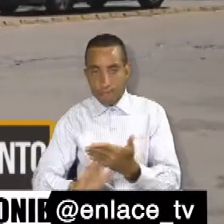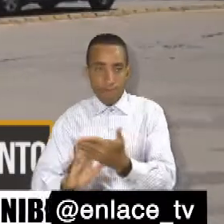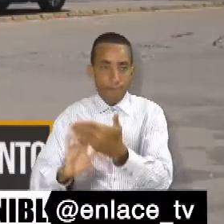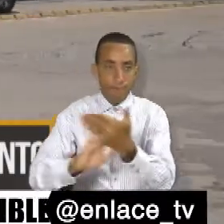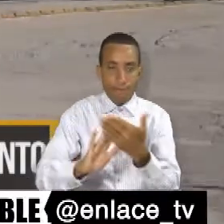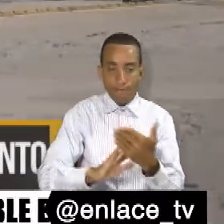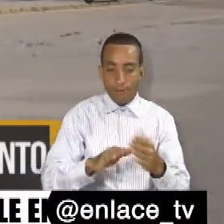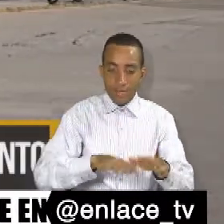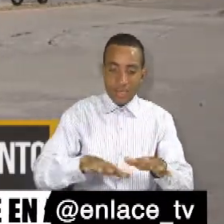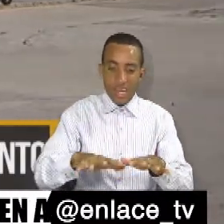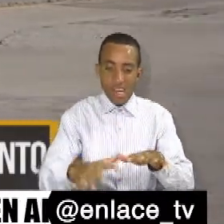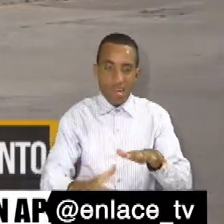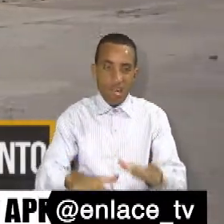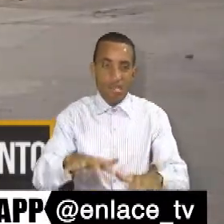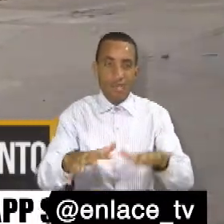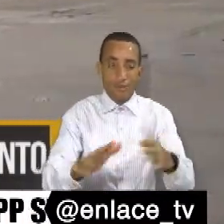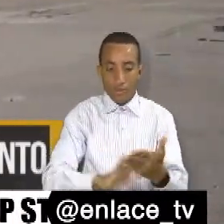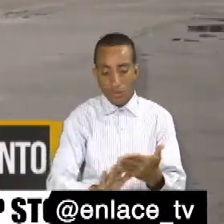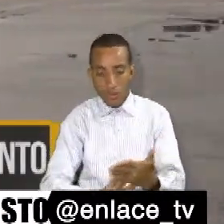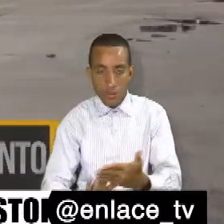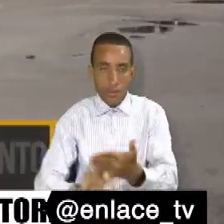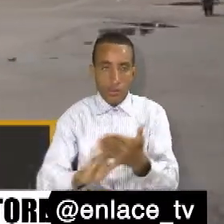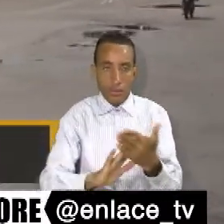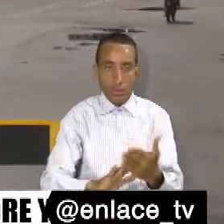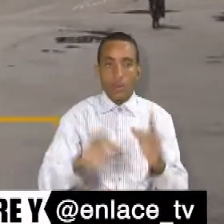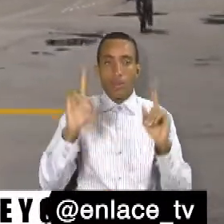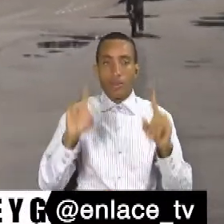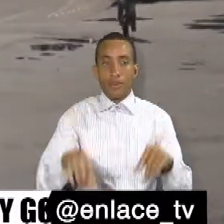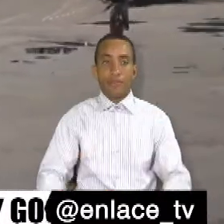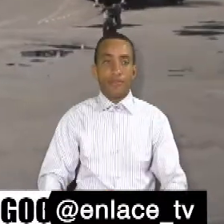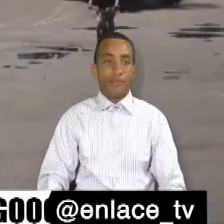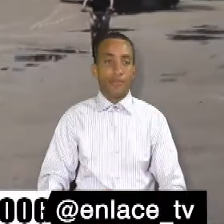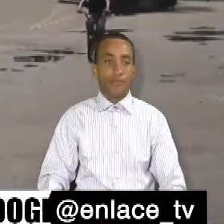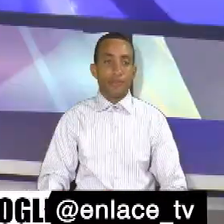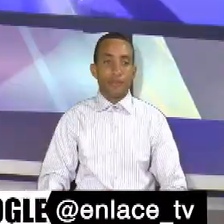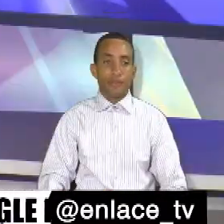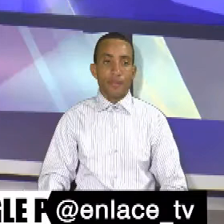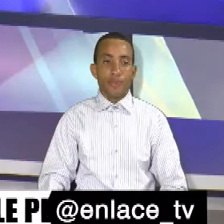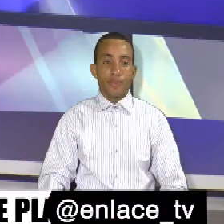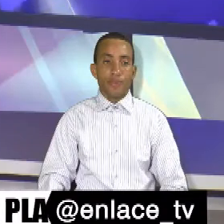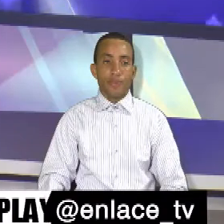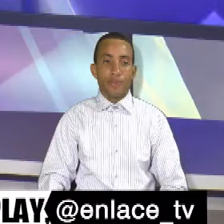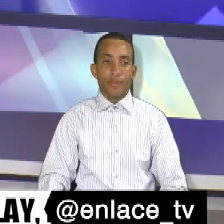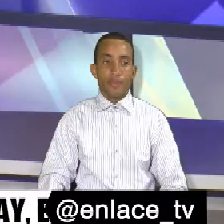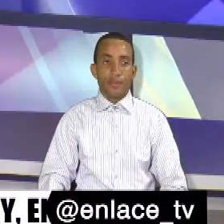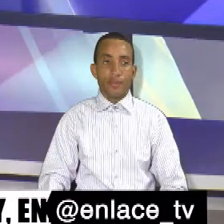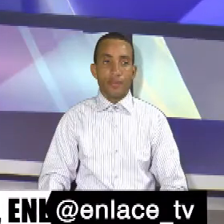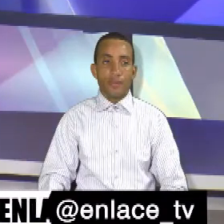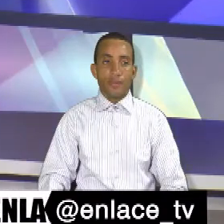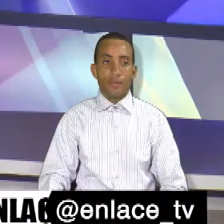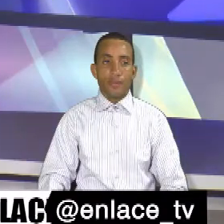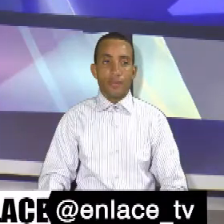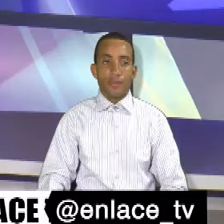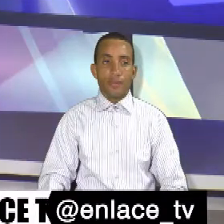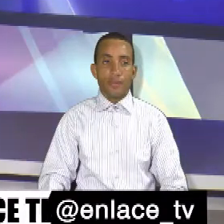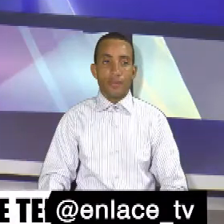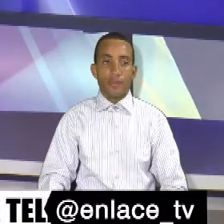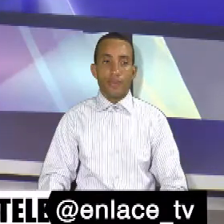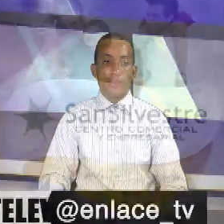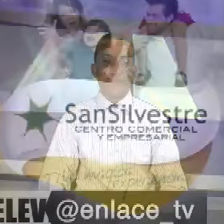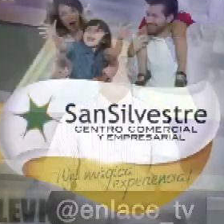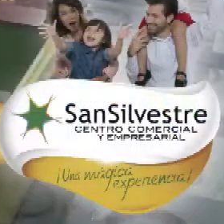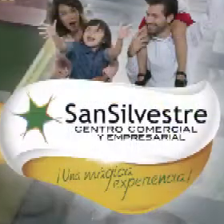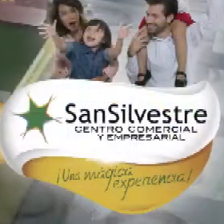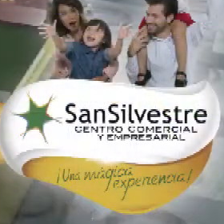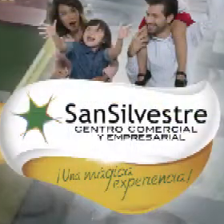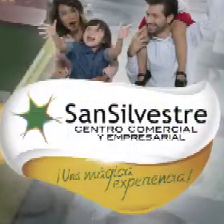asfáltica del mismo, así como también las vías que lo circundan. llegó al Centro Comercial San Silvestre La Fábrica,